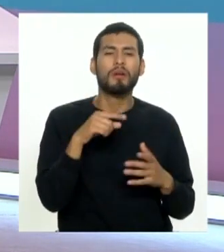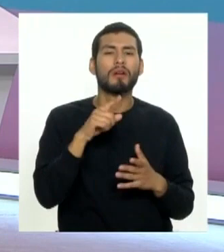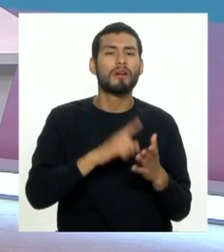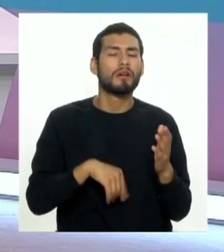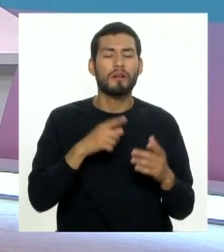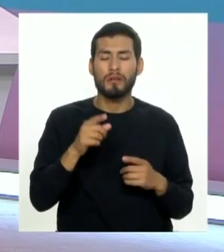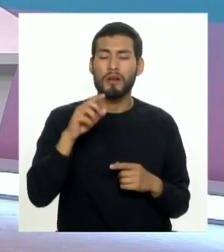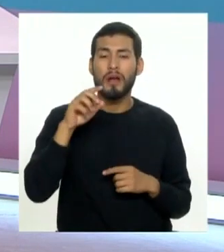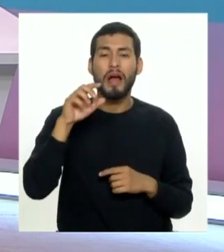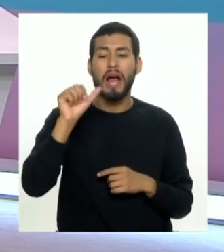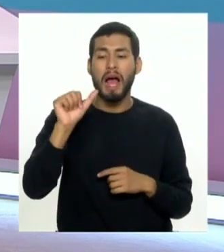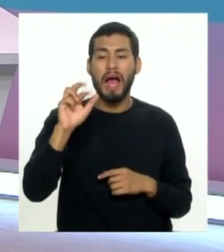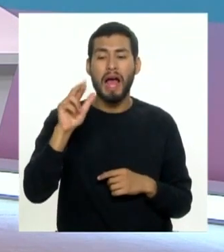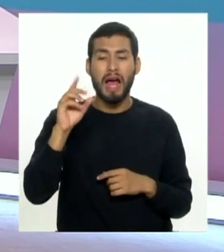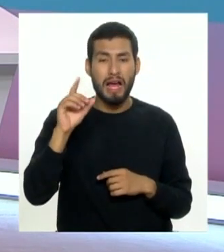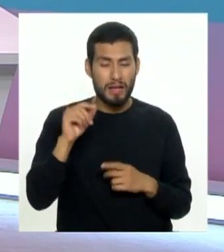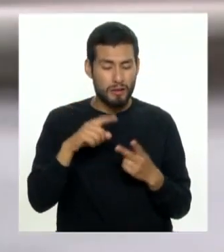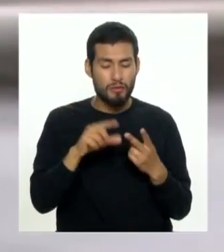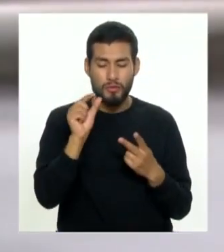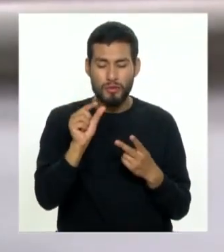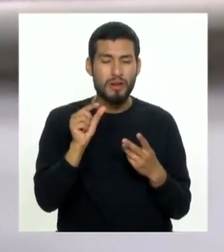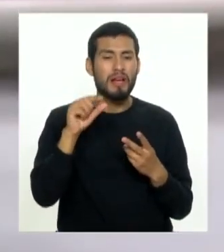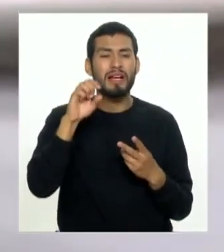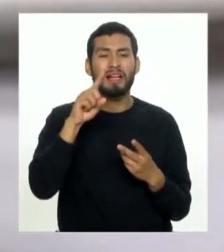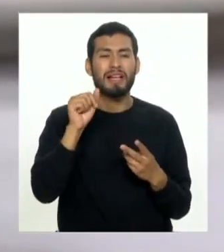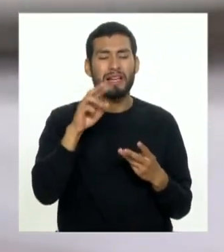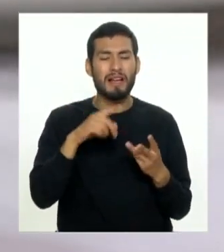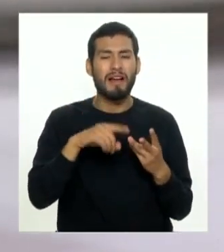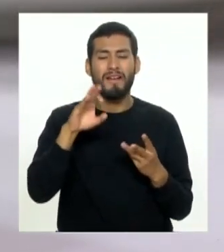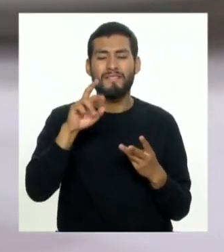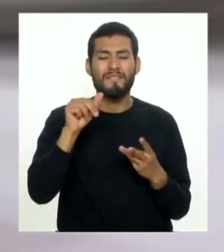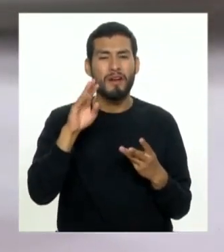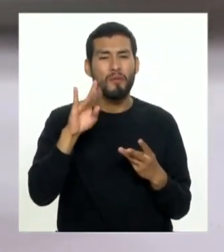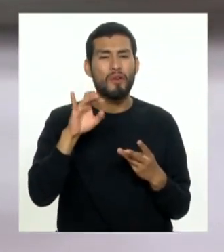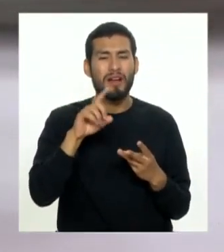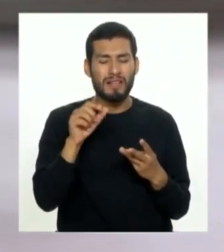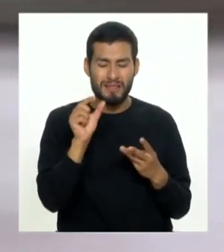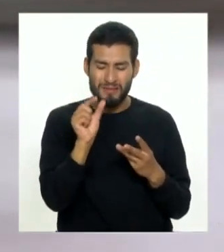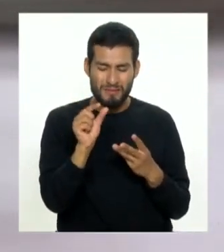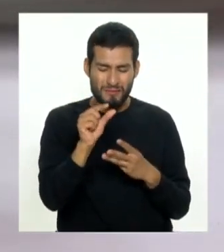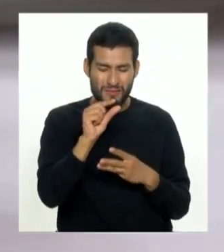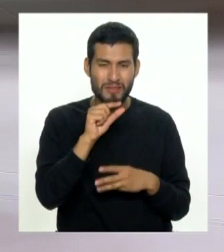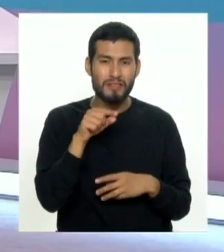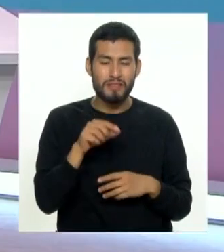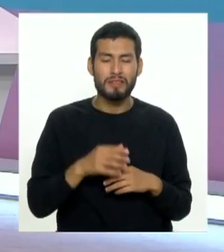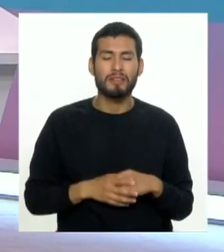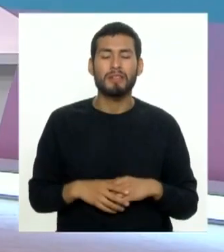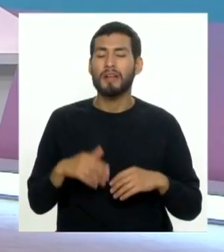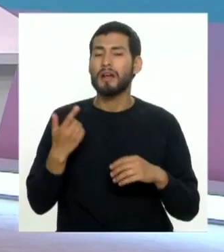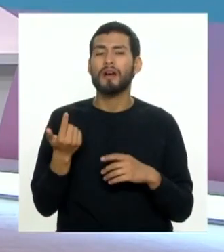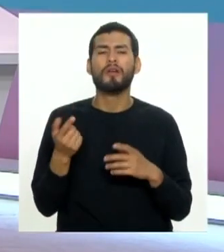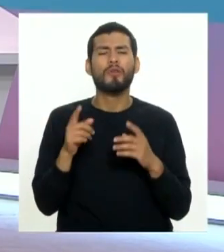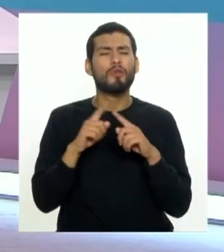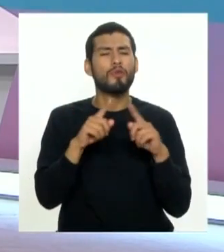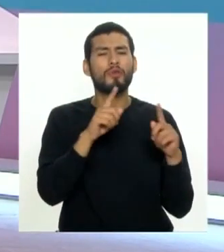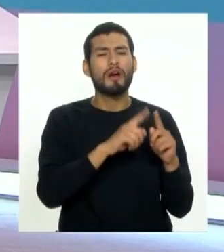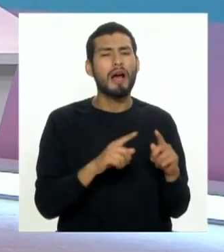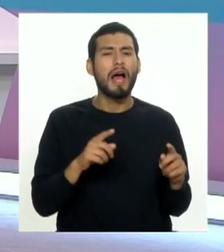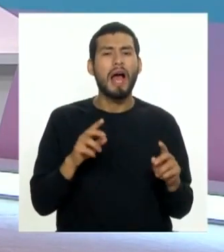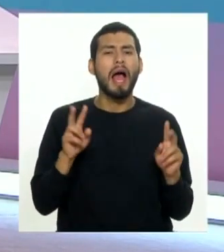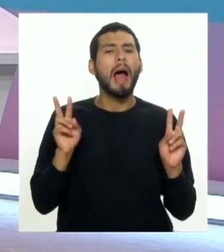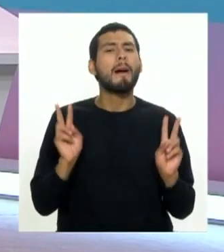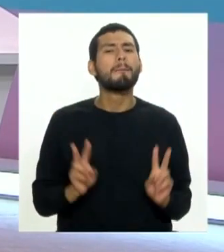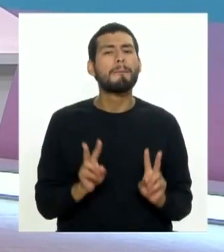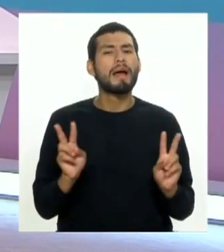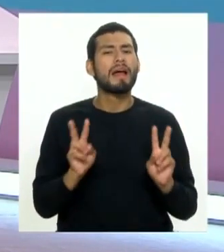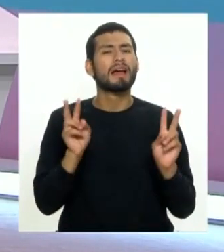el arándano, las fresas, zarzamora, frambuesas. Y decíamos que de los vegetales, ¿por qué los vegetales hay cierta